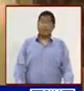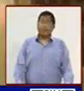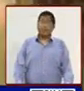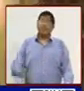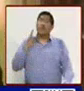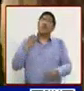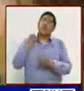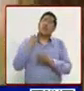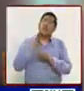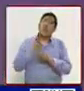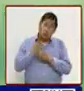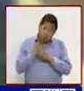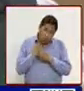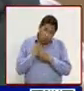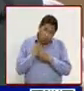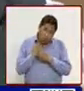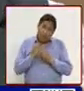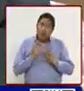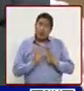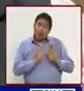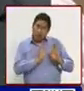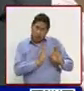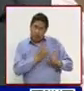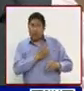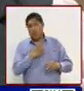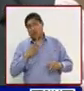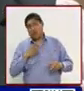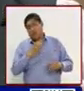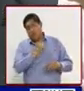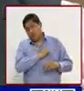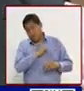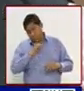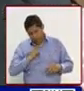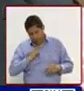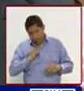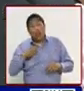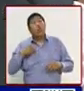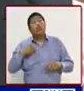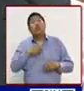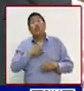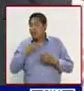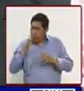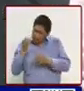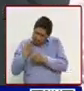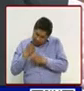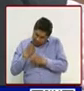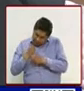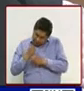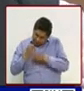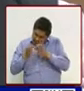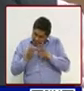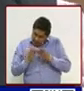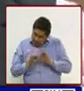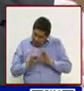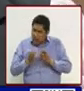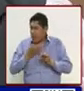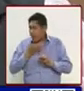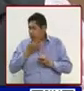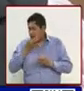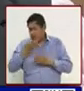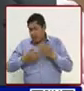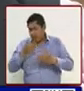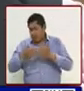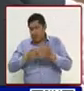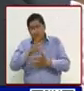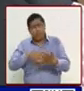Es un trabajo exclusivo de la Asamblea Legislativa. Sin embargo, nosotros estamos trabajando y afinando la planificación de lo que va a